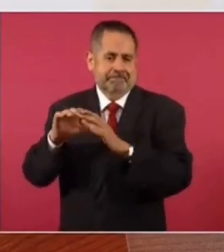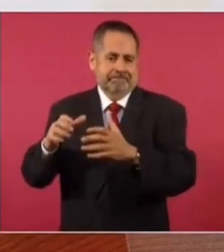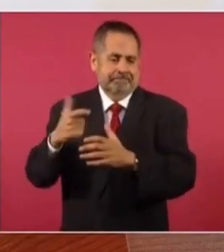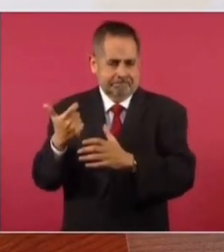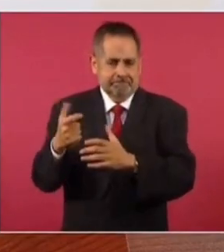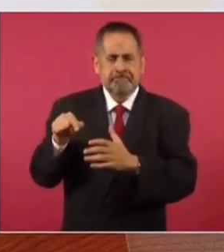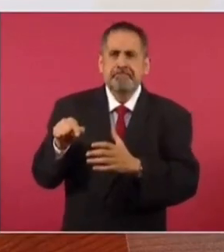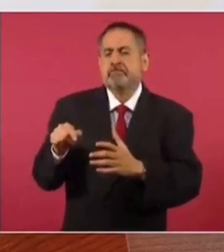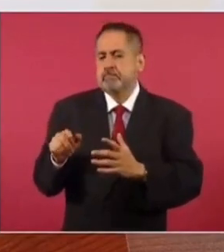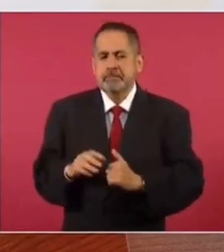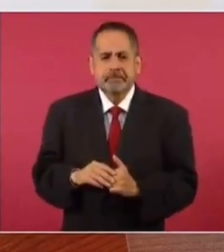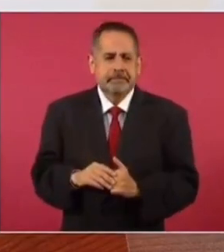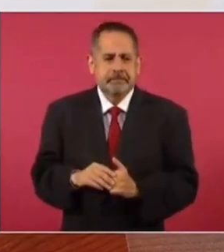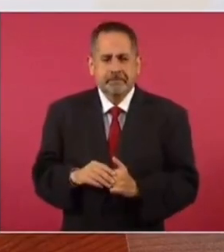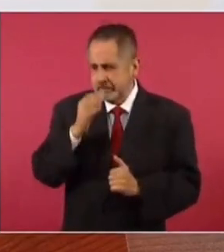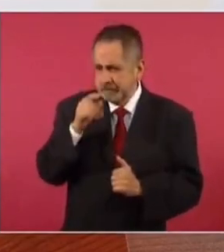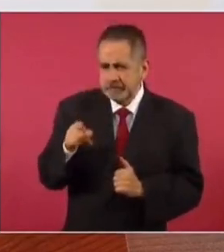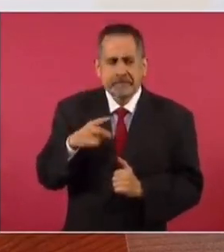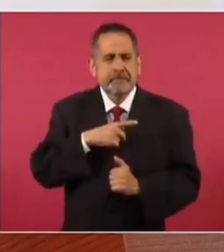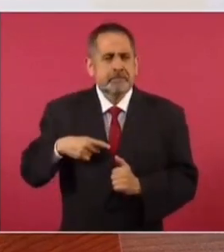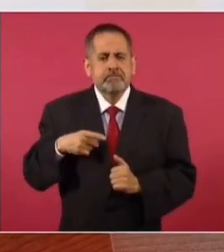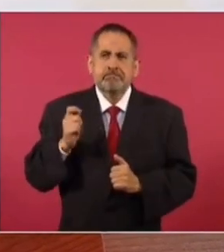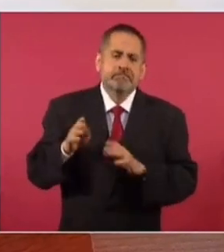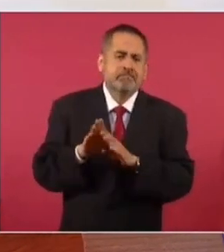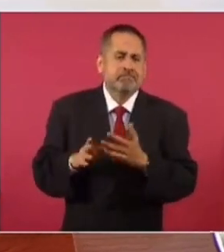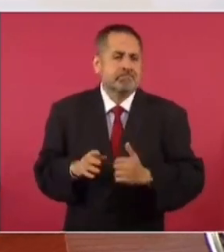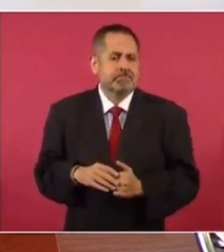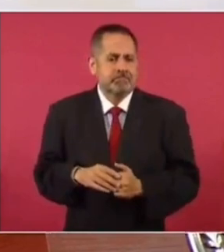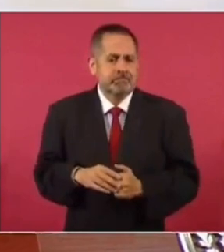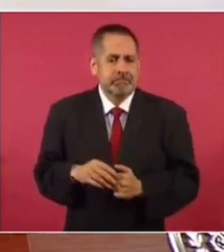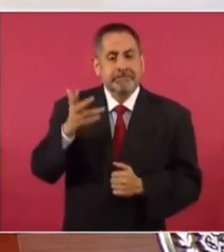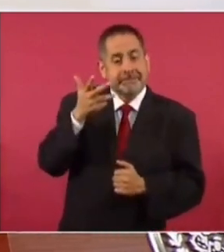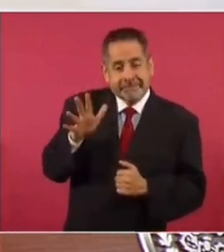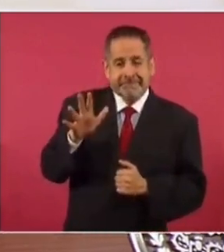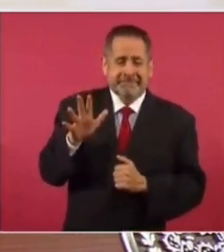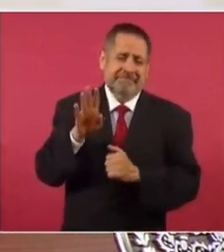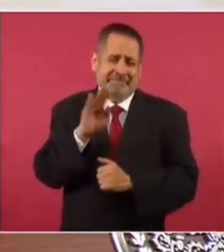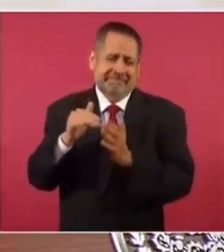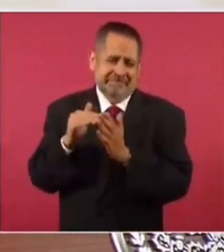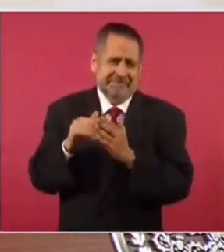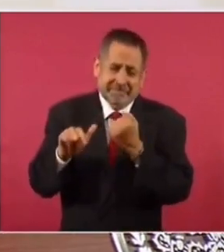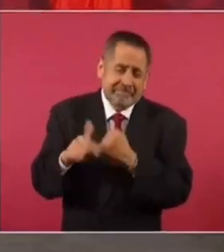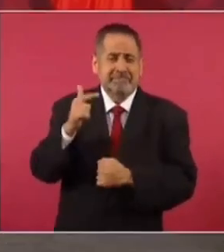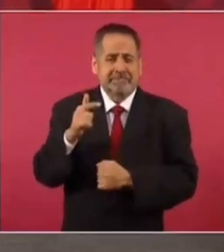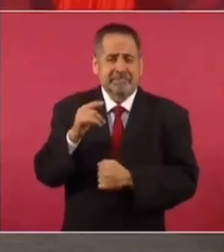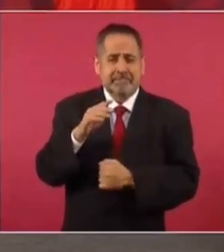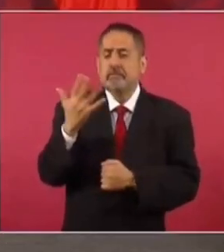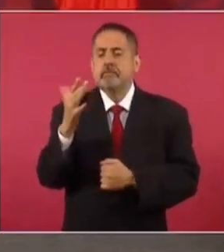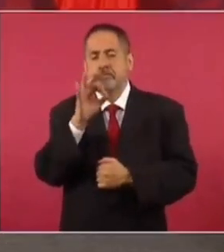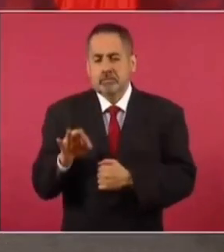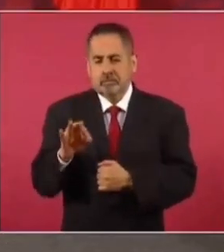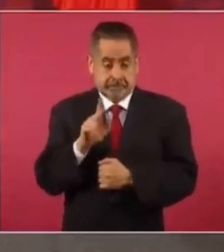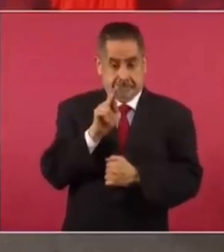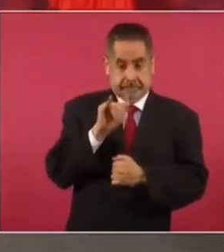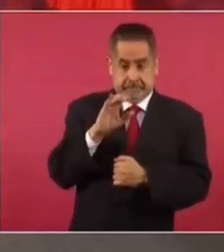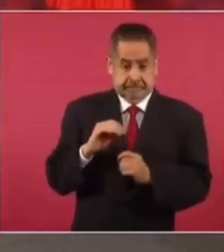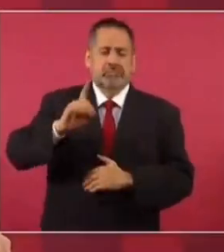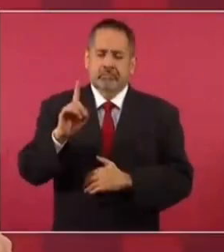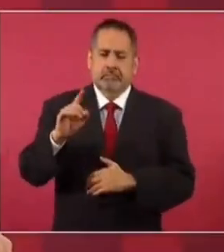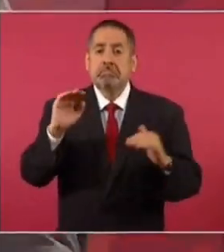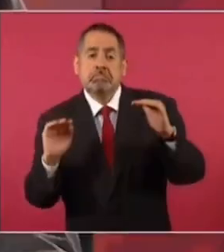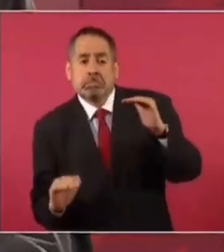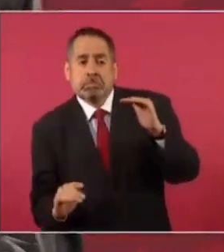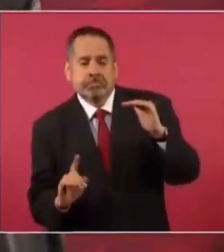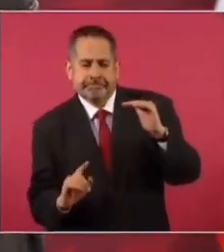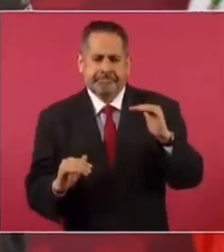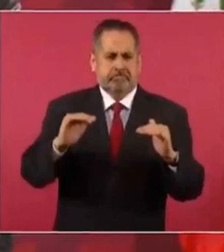pesos, solo tenemos deuda de 10, 12 billones, 50% del PIB. Y